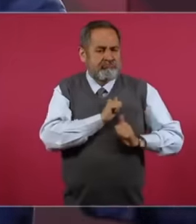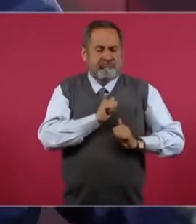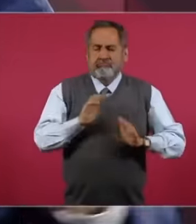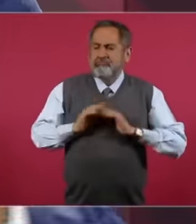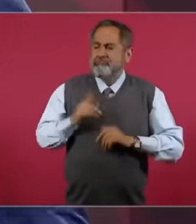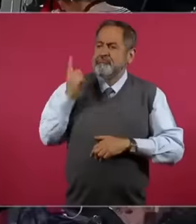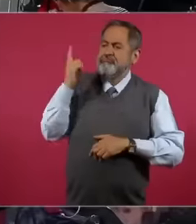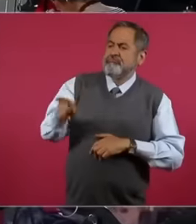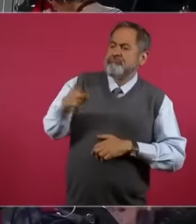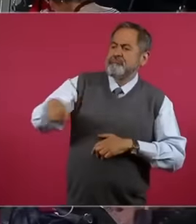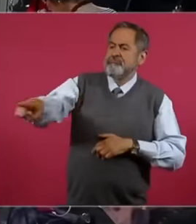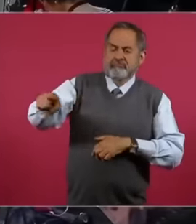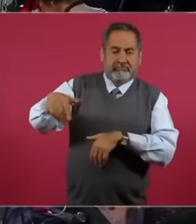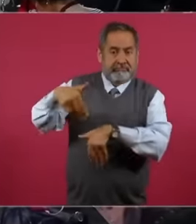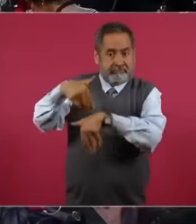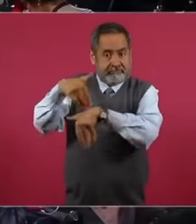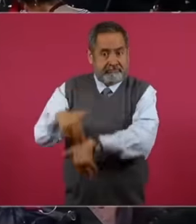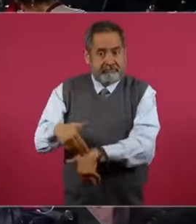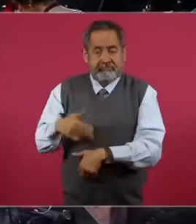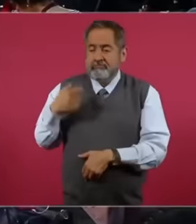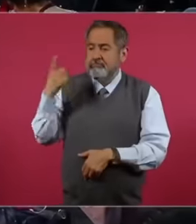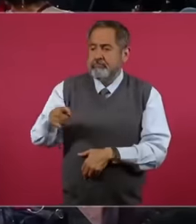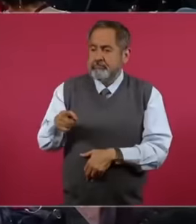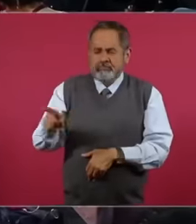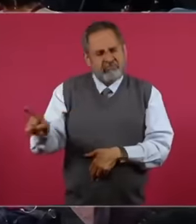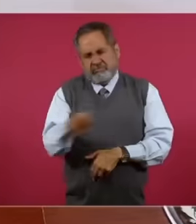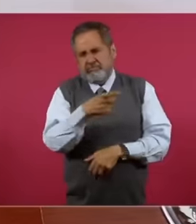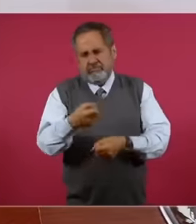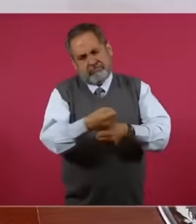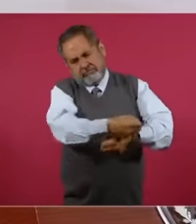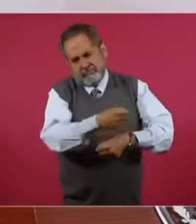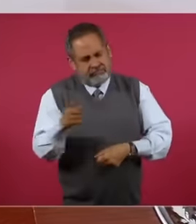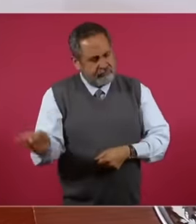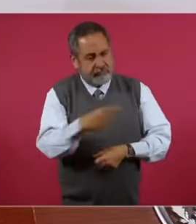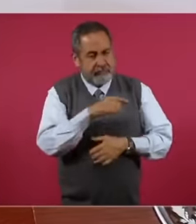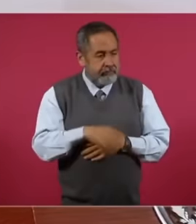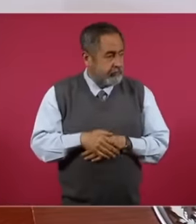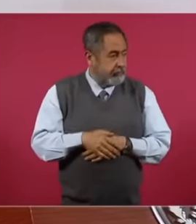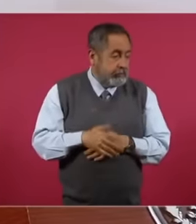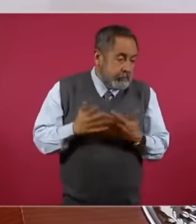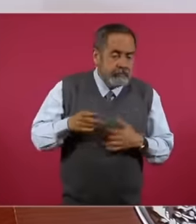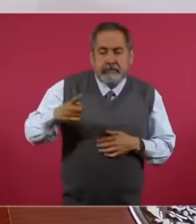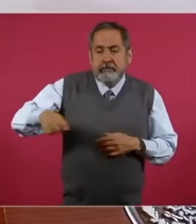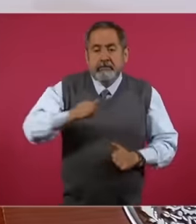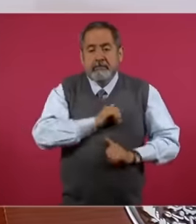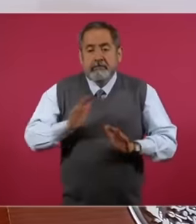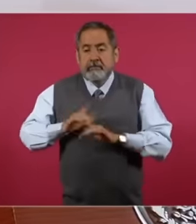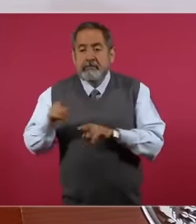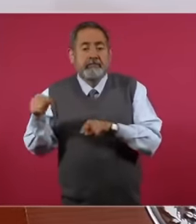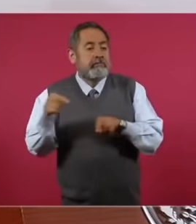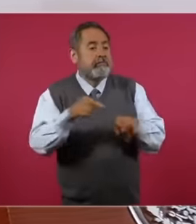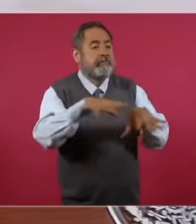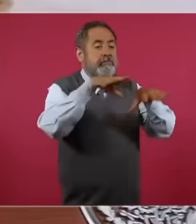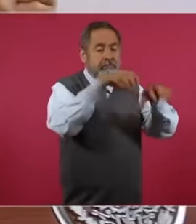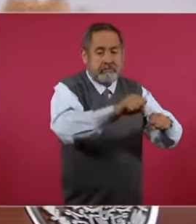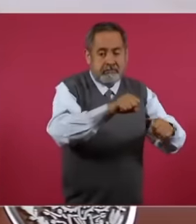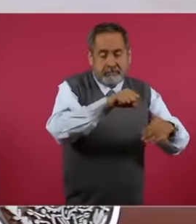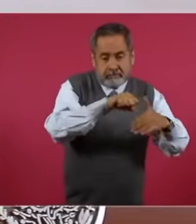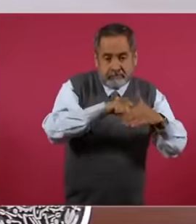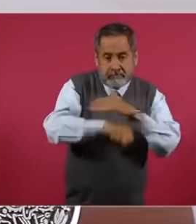Iguala, son los militares los que agarran a los muchachos y